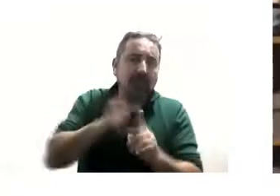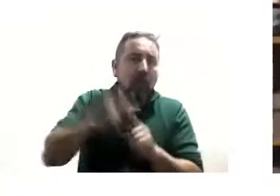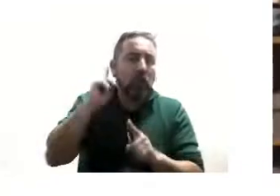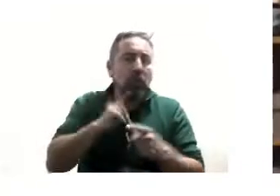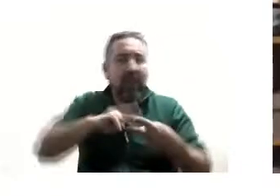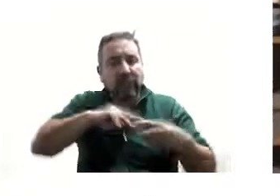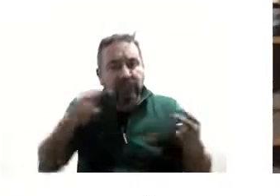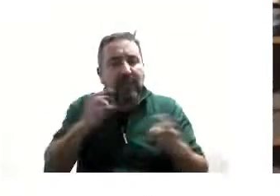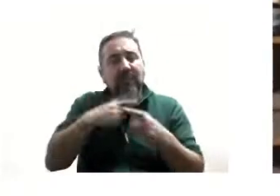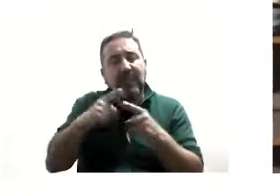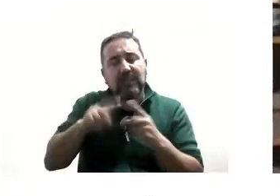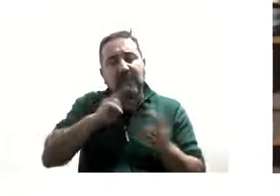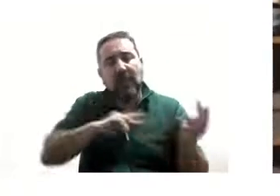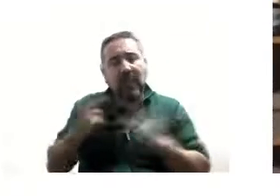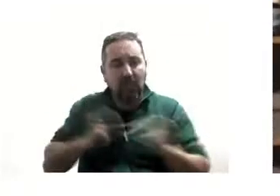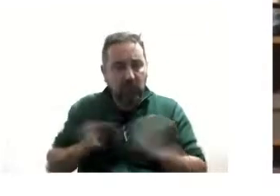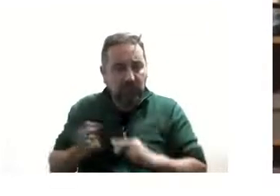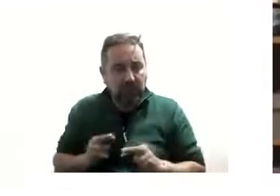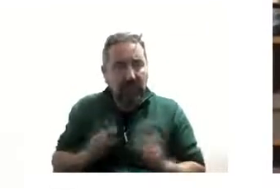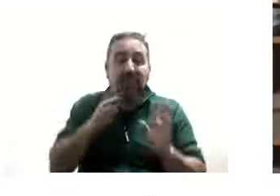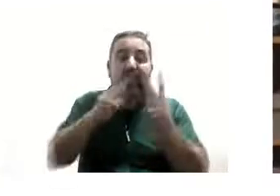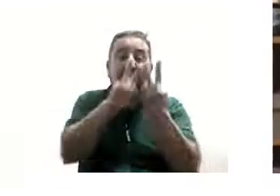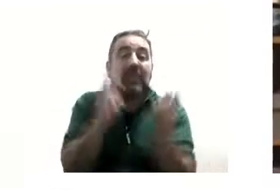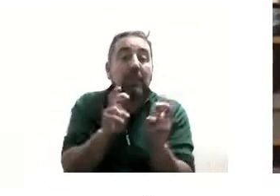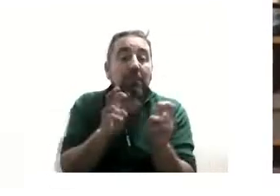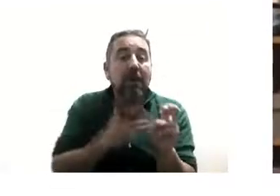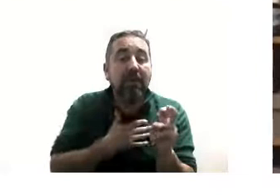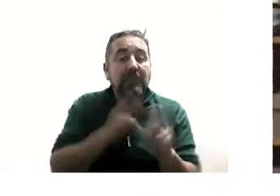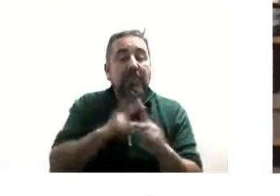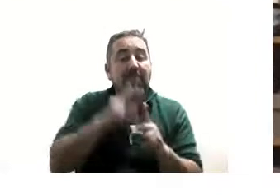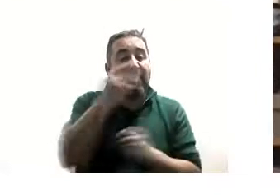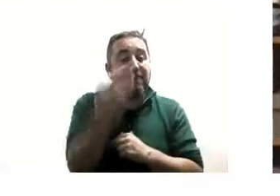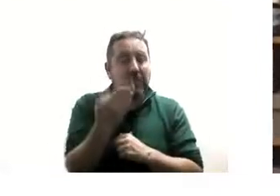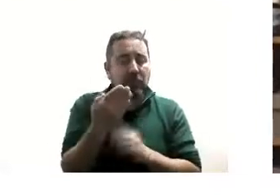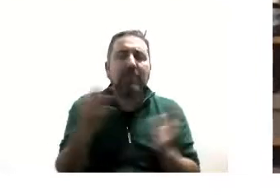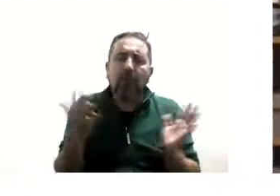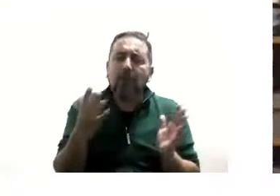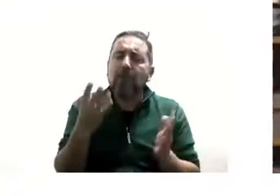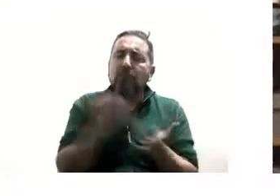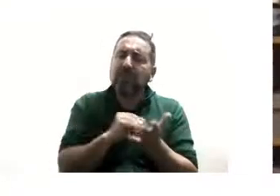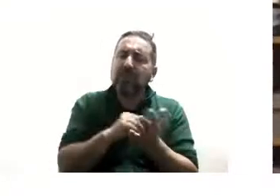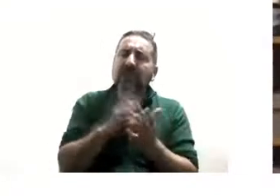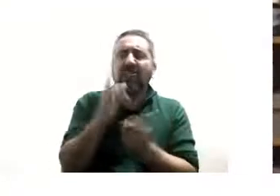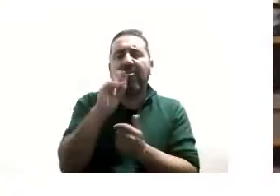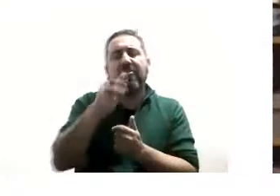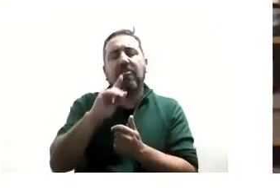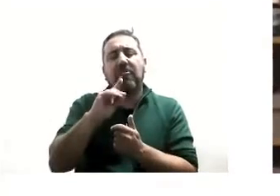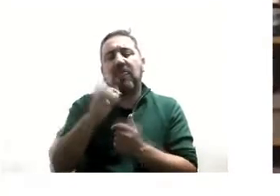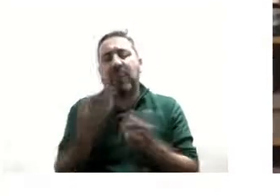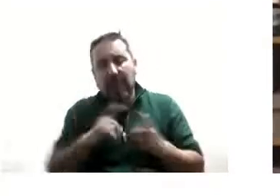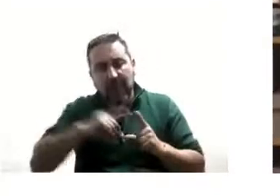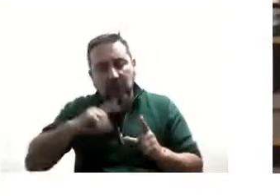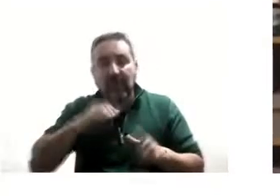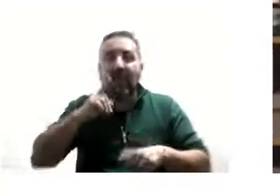las distintas alteraciones. Sobre el tema de los decibelios, el problema es que los decibelios muchas veces, dependiendo de la edad y el